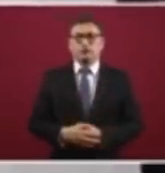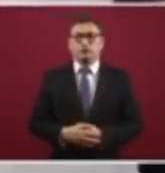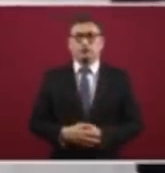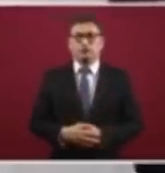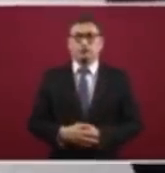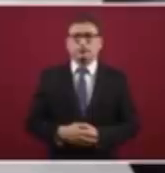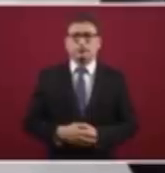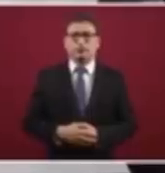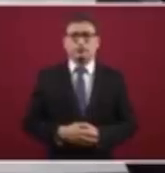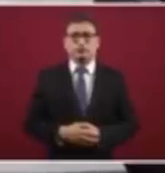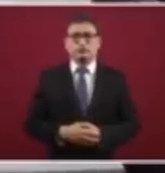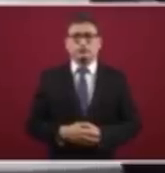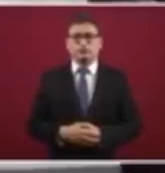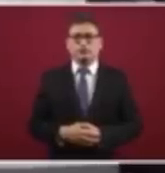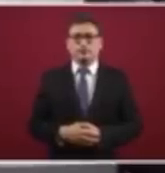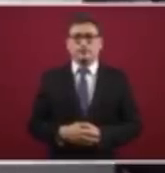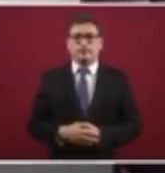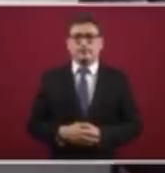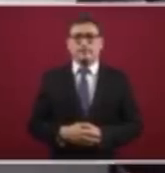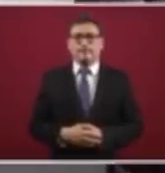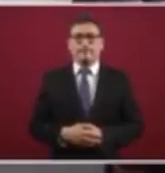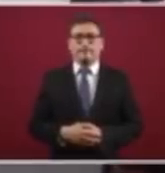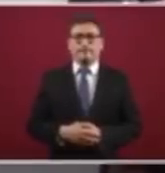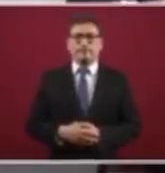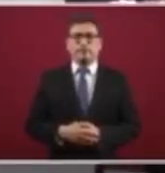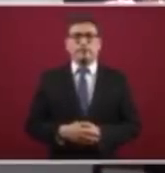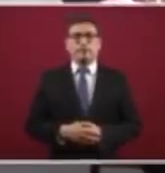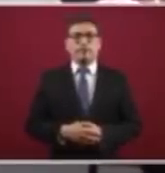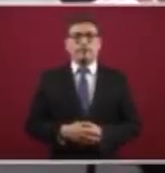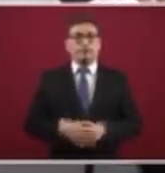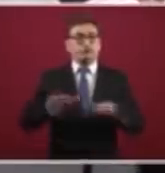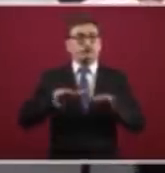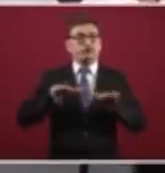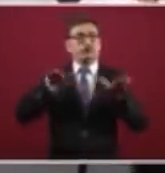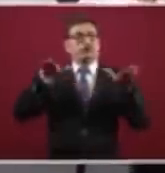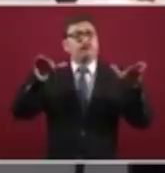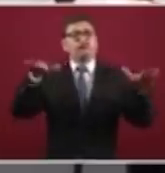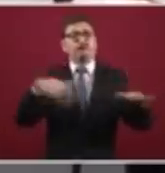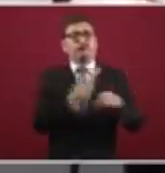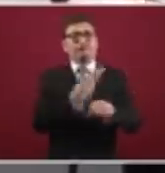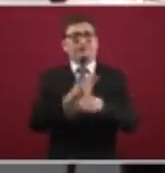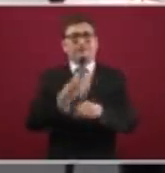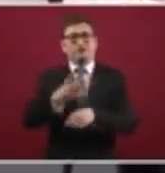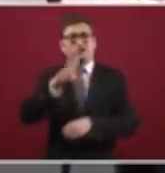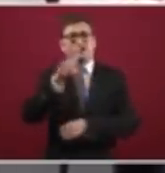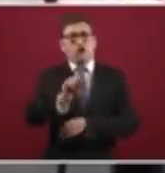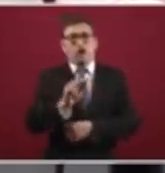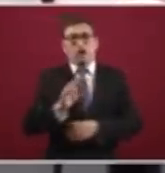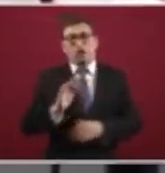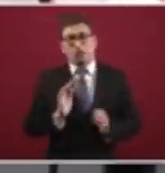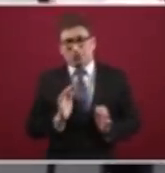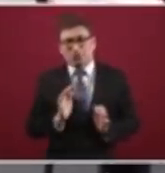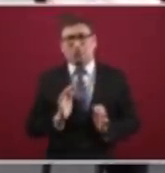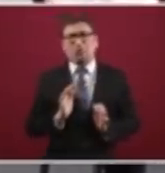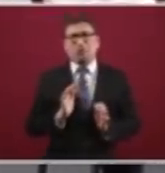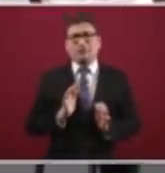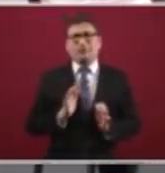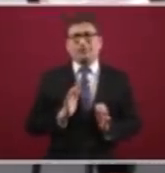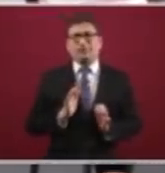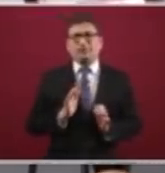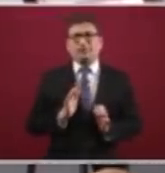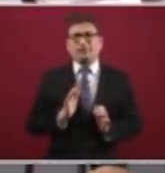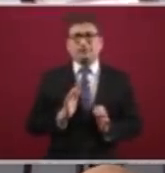no quieren que se haga el aeropuerto en bs estar